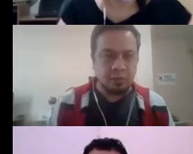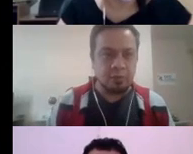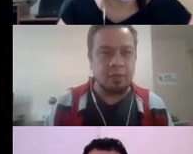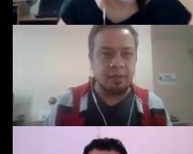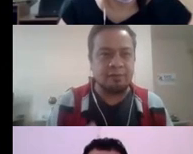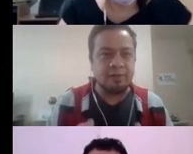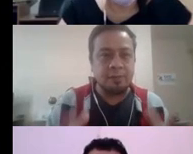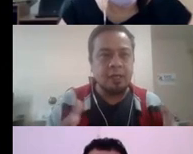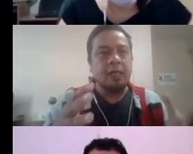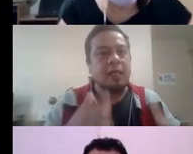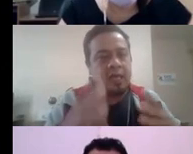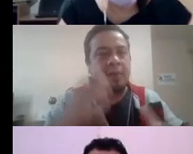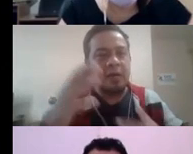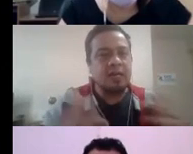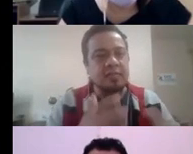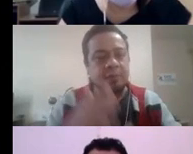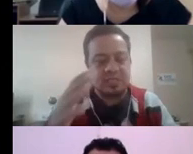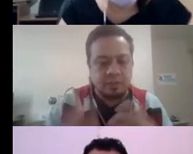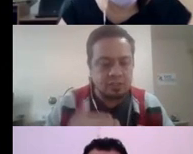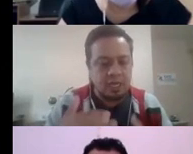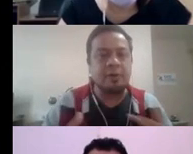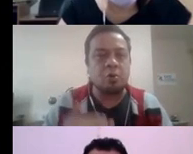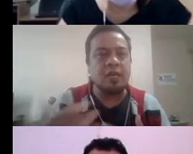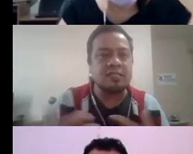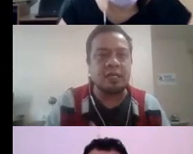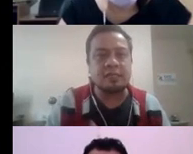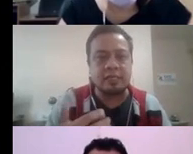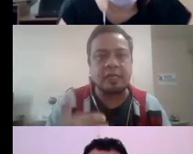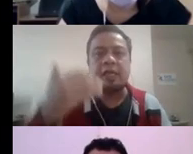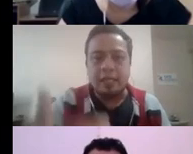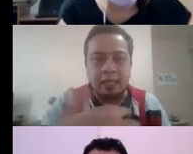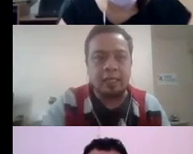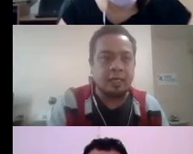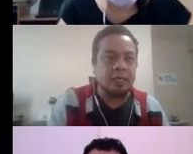inicio Felipe, y ya a partir de ellas empezamos a ver cuáles eran las que